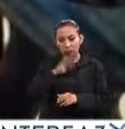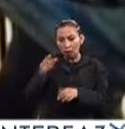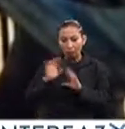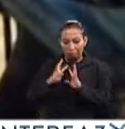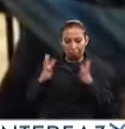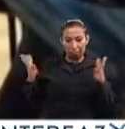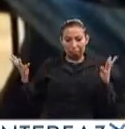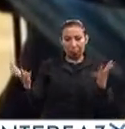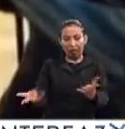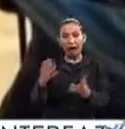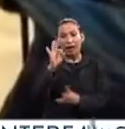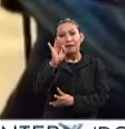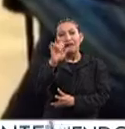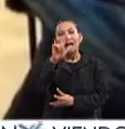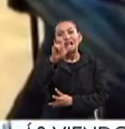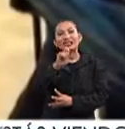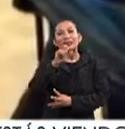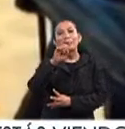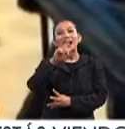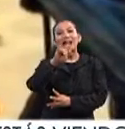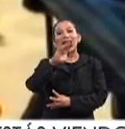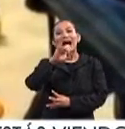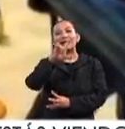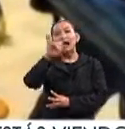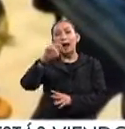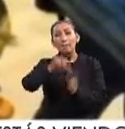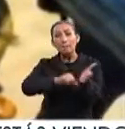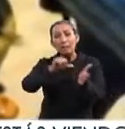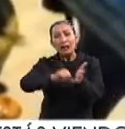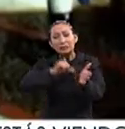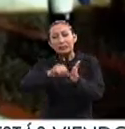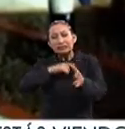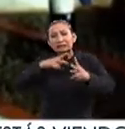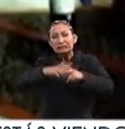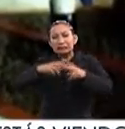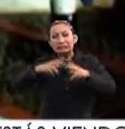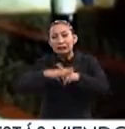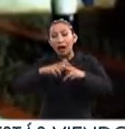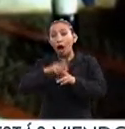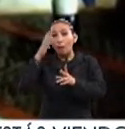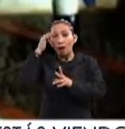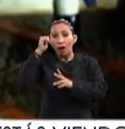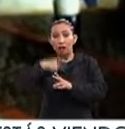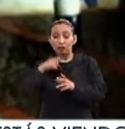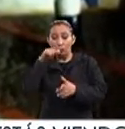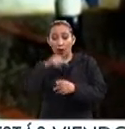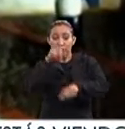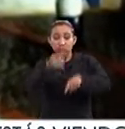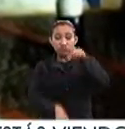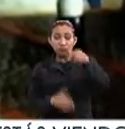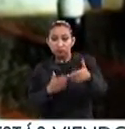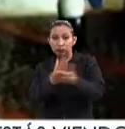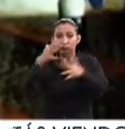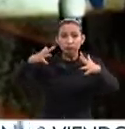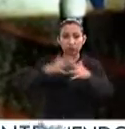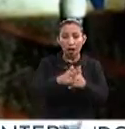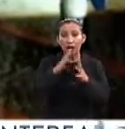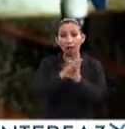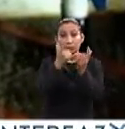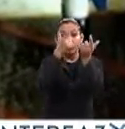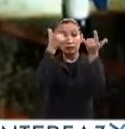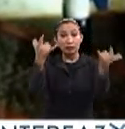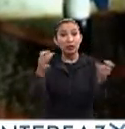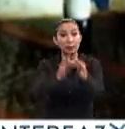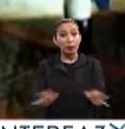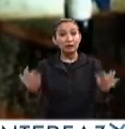cercado por las tropas de Félix María Calleja. Después de meses de intensa lucha, Morelos rompió el sitio, y esta batalla fue